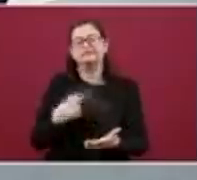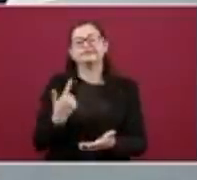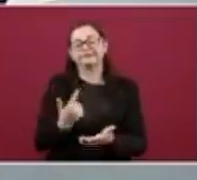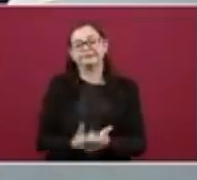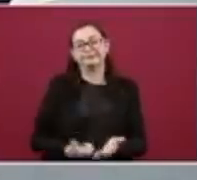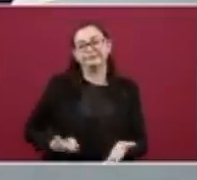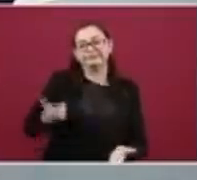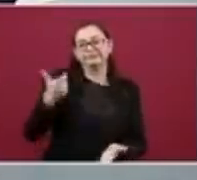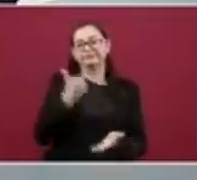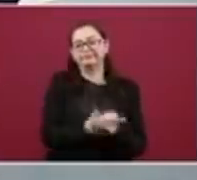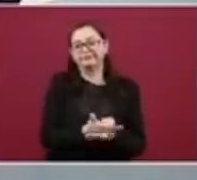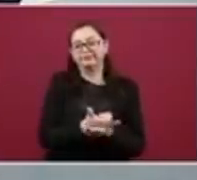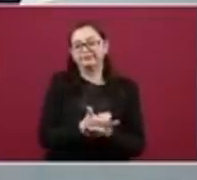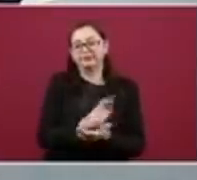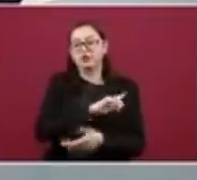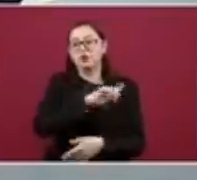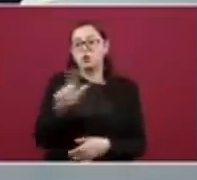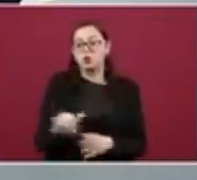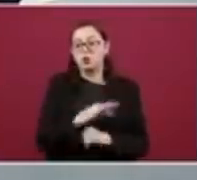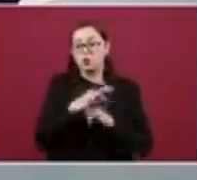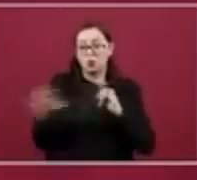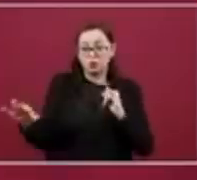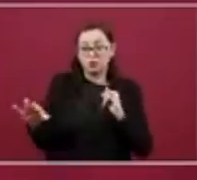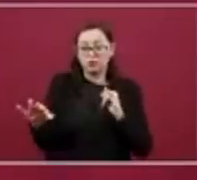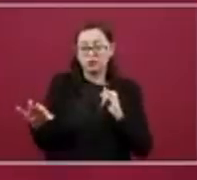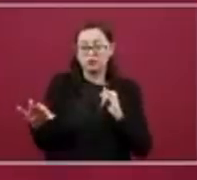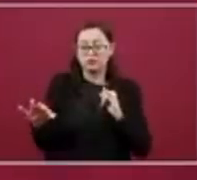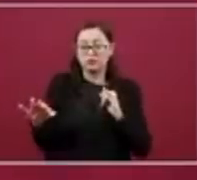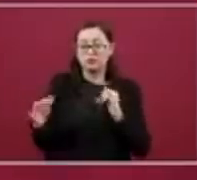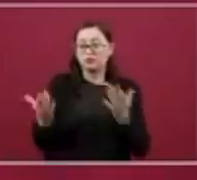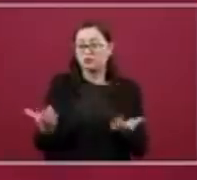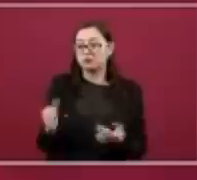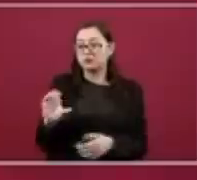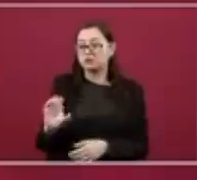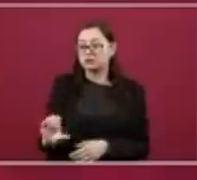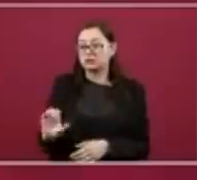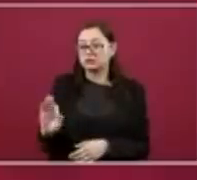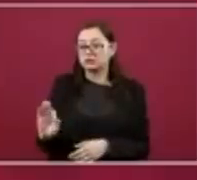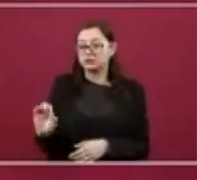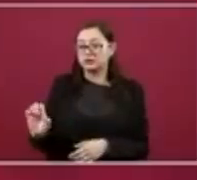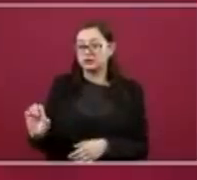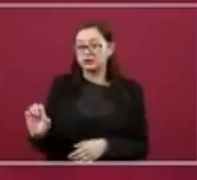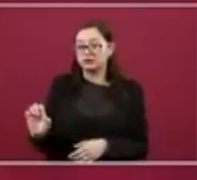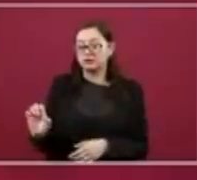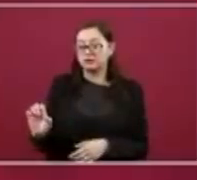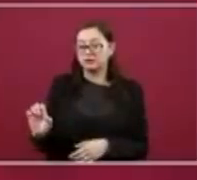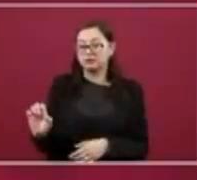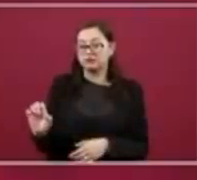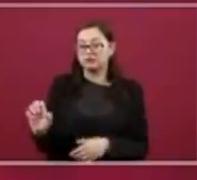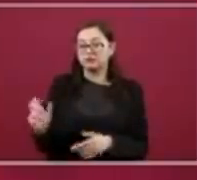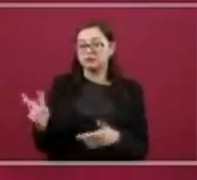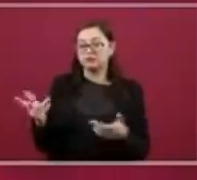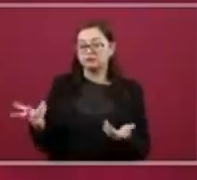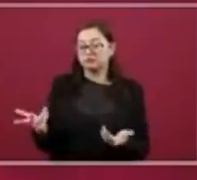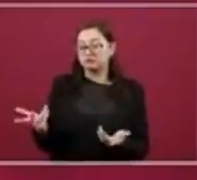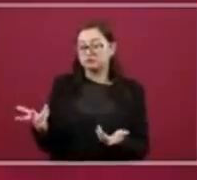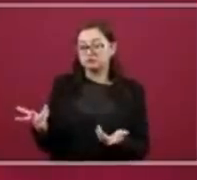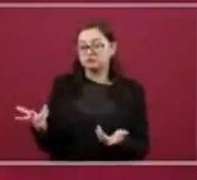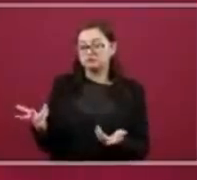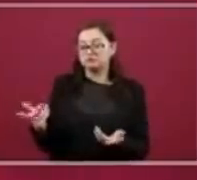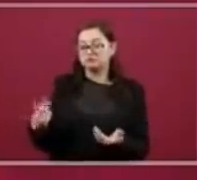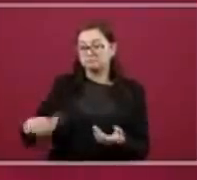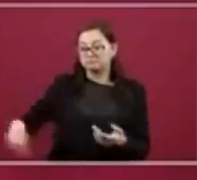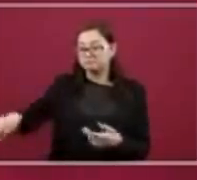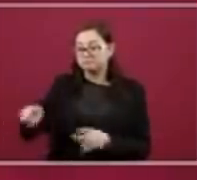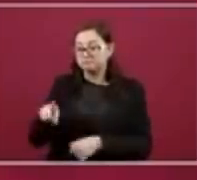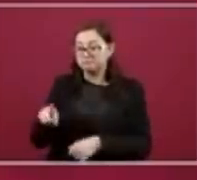y al final, como la Comisión Federal de Electricidad está